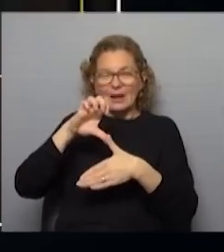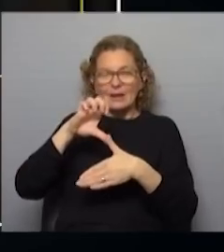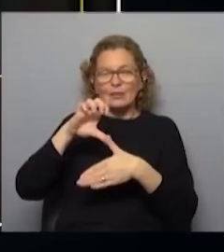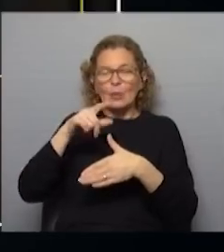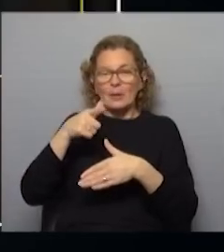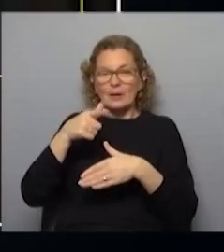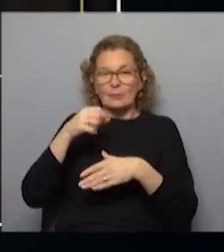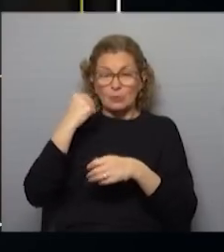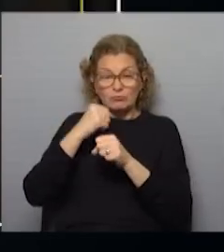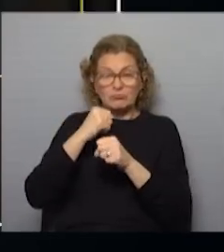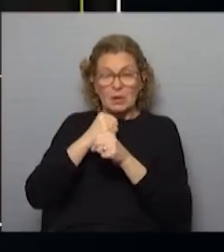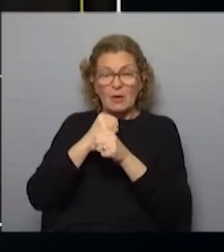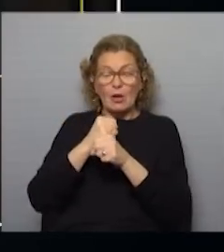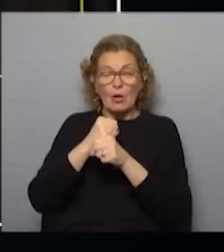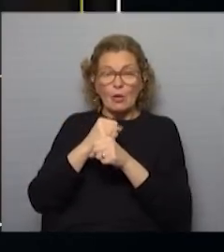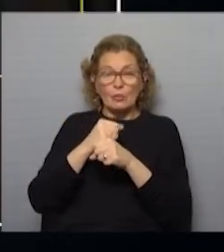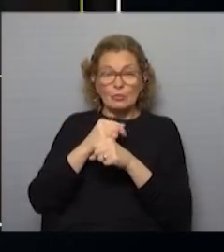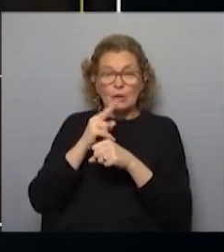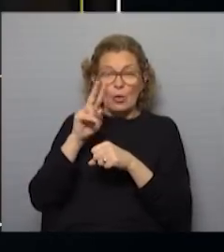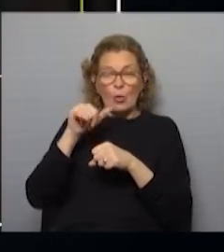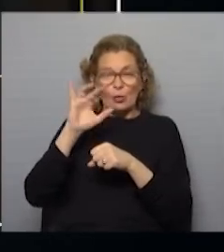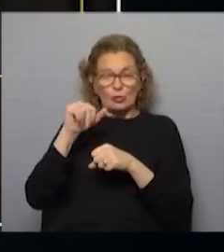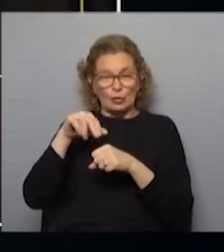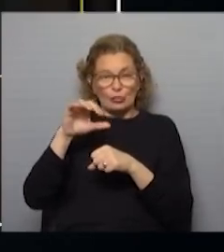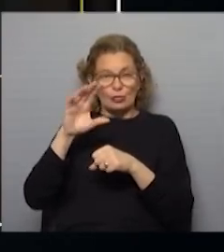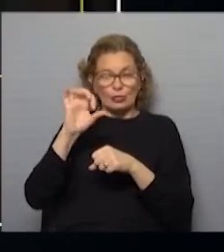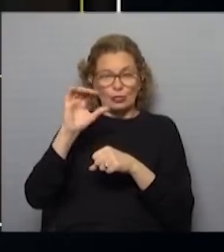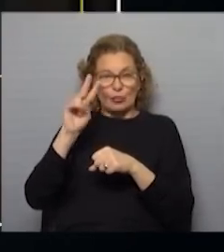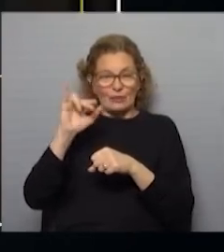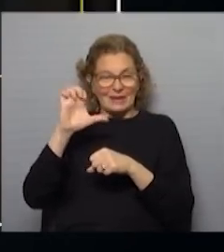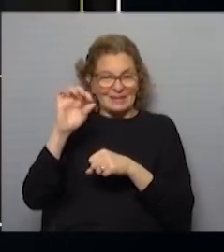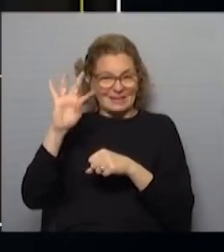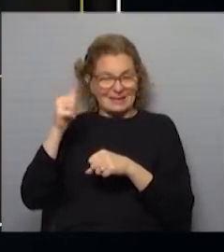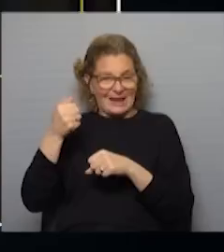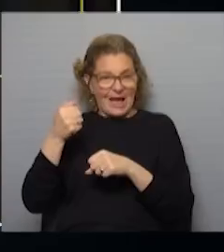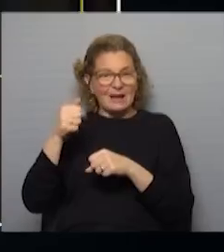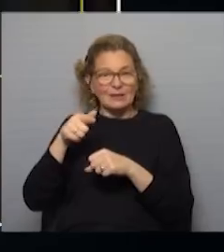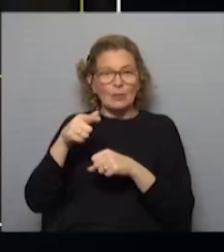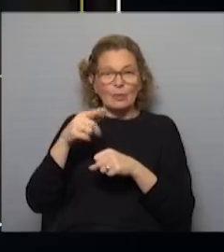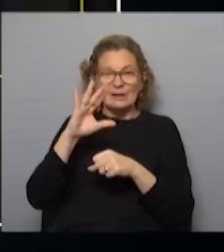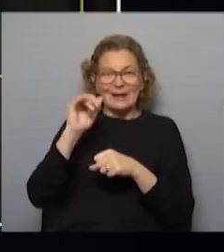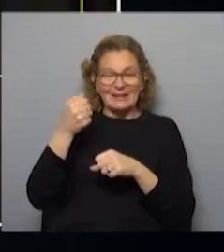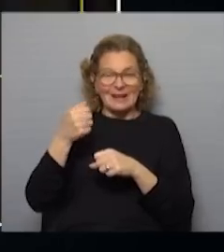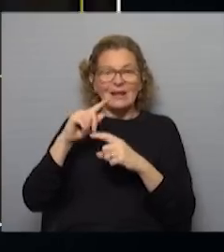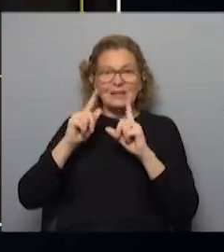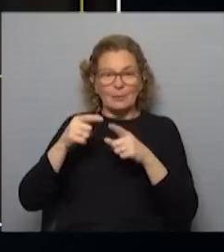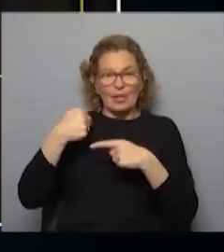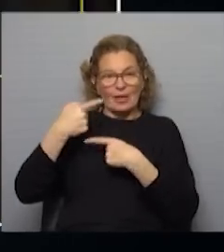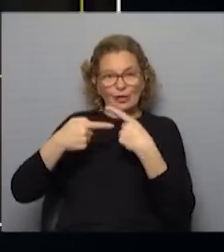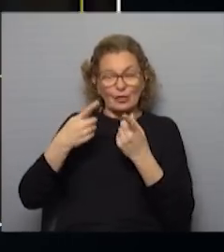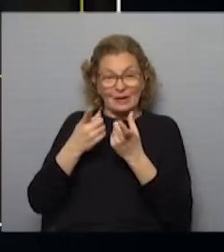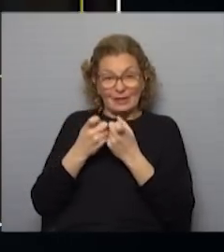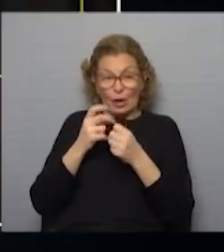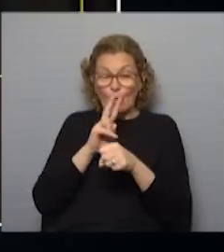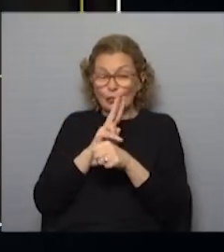para las actividades de la unión soviética y del partido comunista en particular Por ende la hacía como que desarrolló también en la necesidad